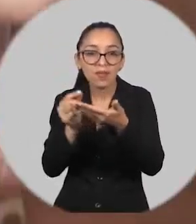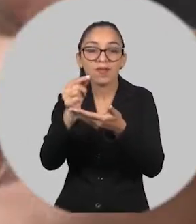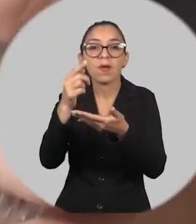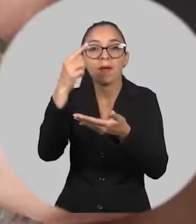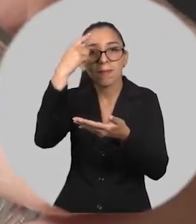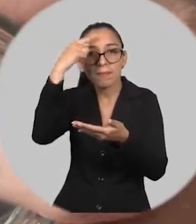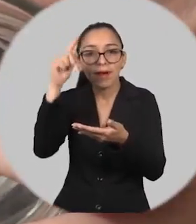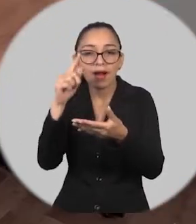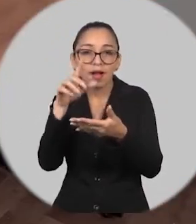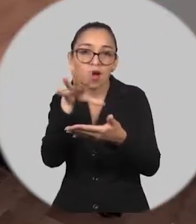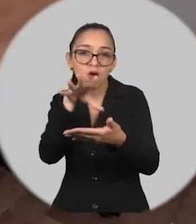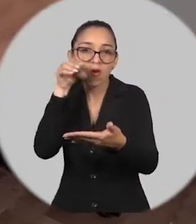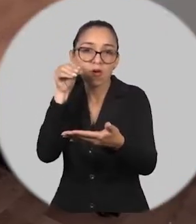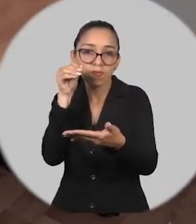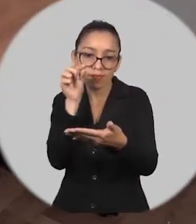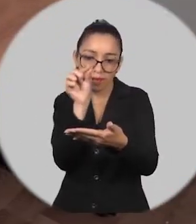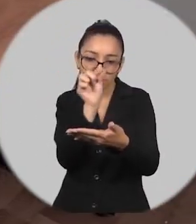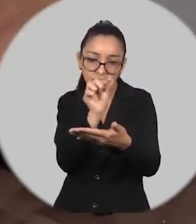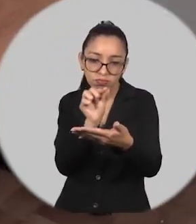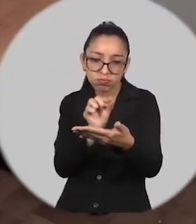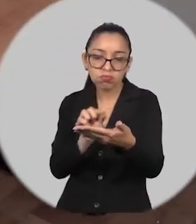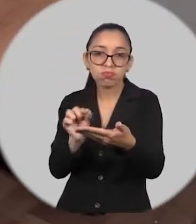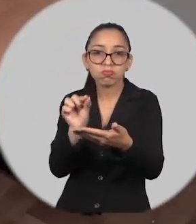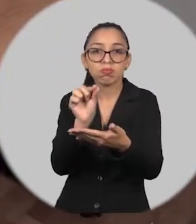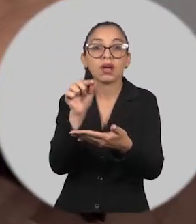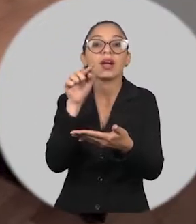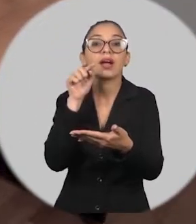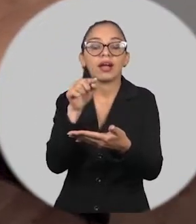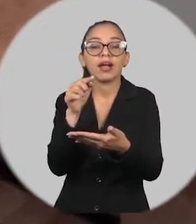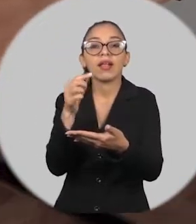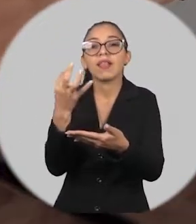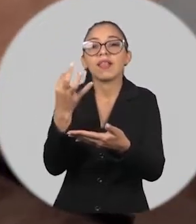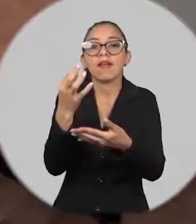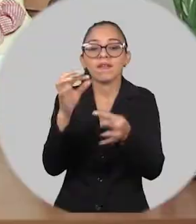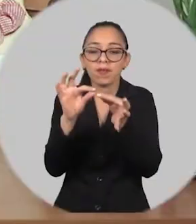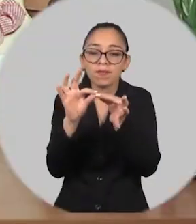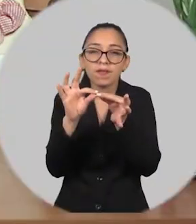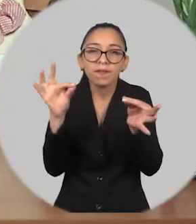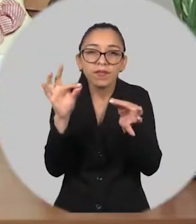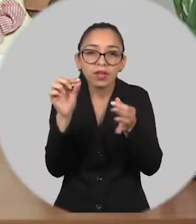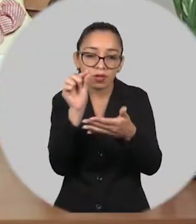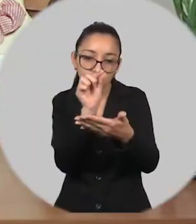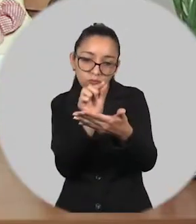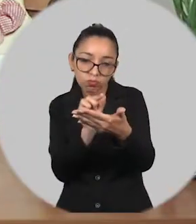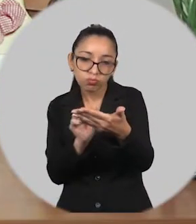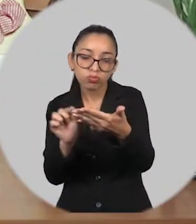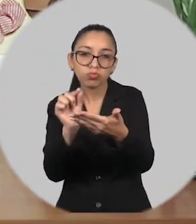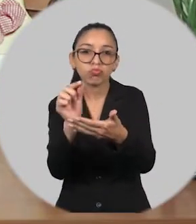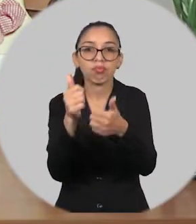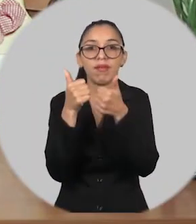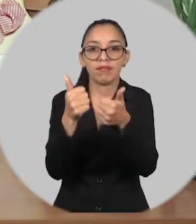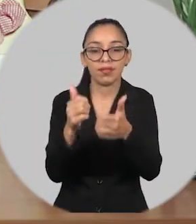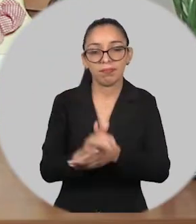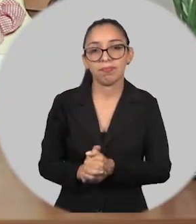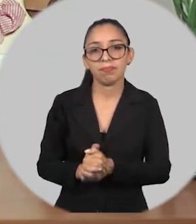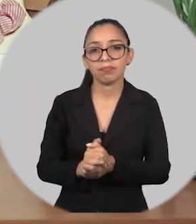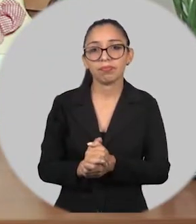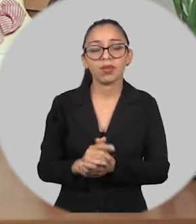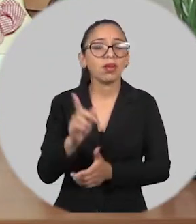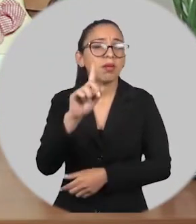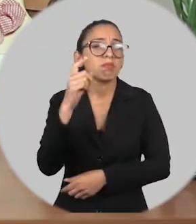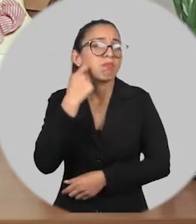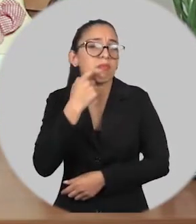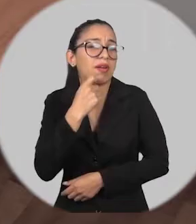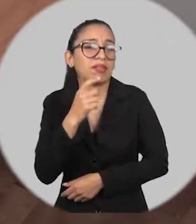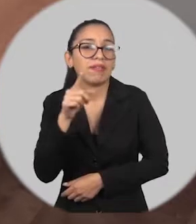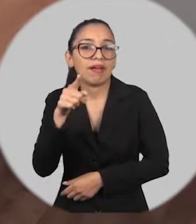para poder calcar con un pincel permanente, de preferencia estos de punta fina, para poder ver bien el diseño. No es